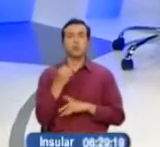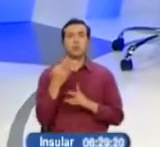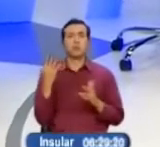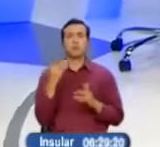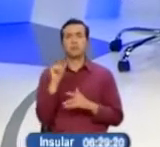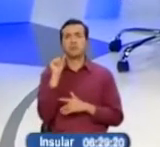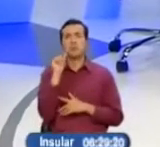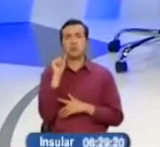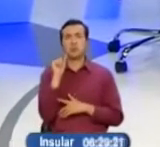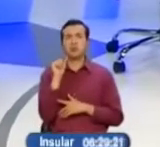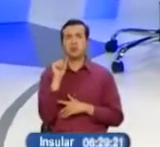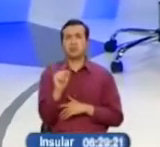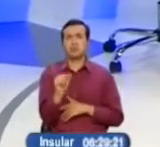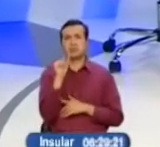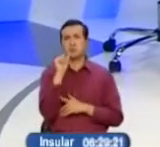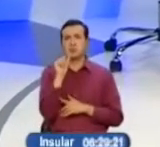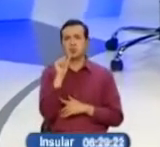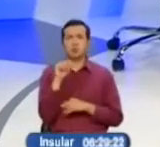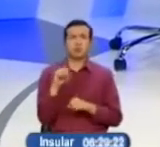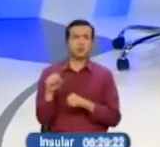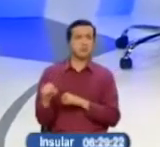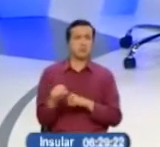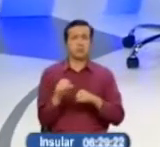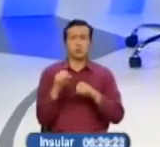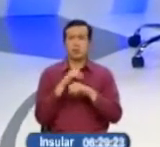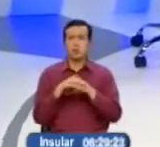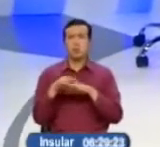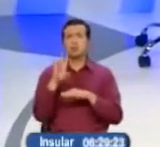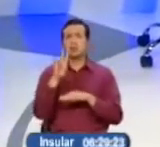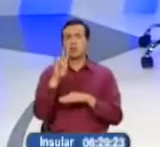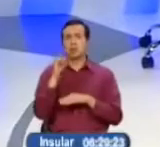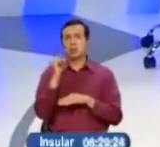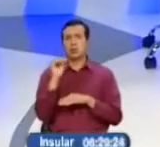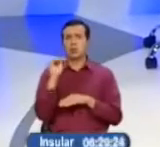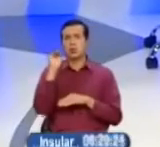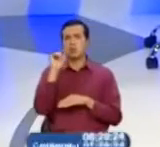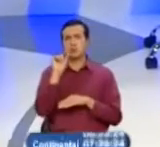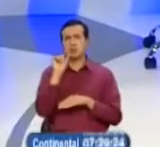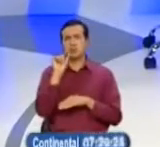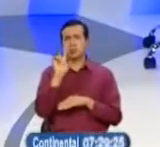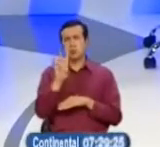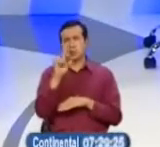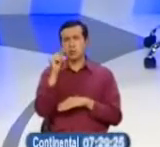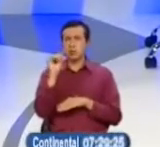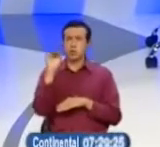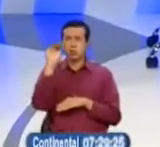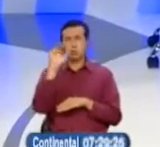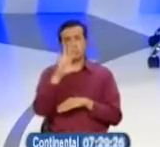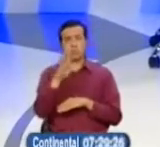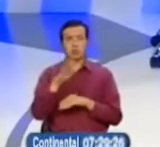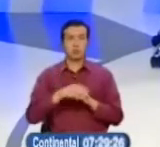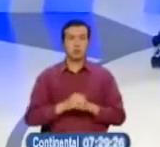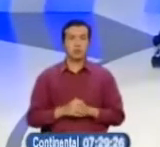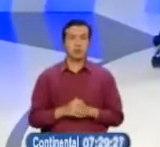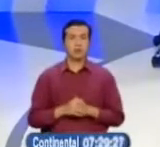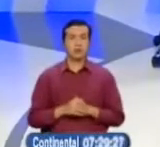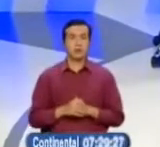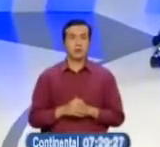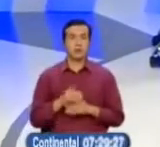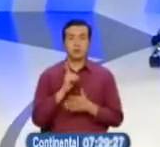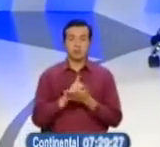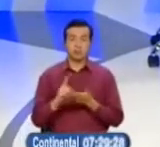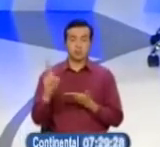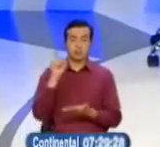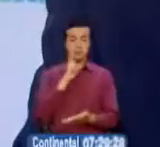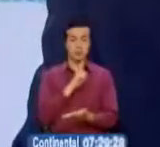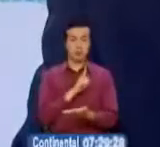pocos décimas arriba de los 7 grados, ¿no? Aunque era difícil Okay. O sea, lo de la semana